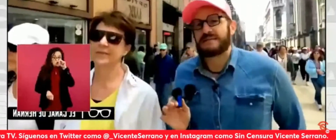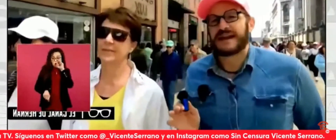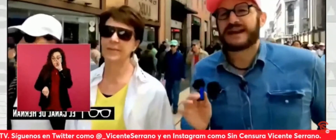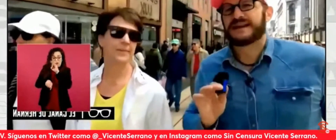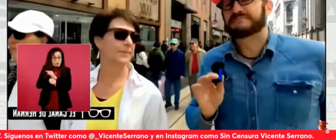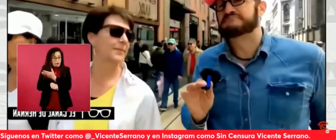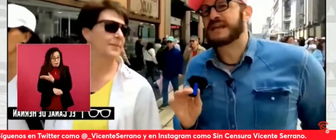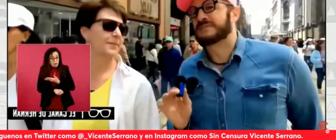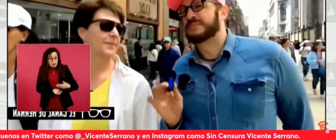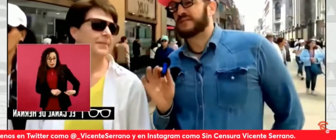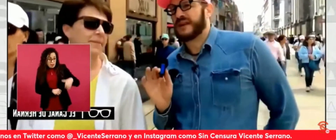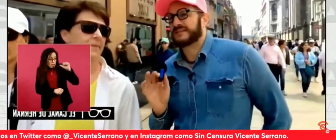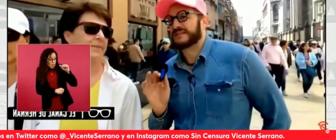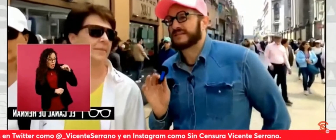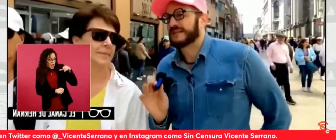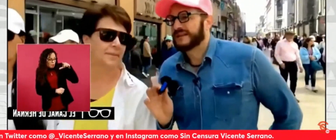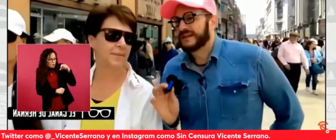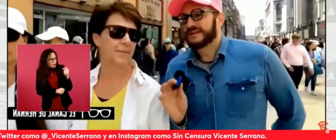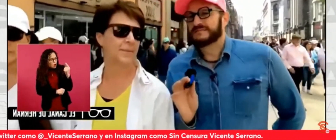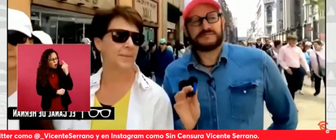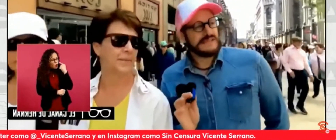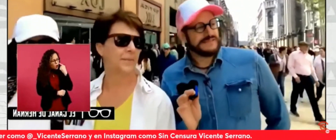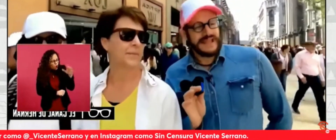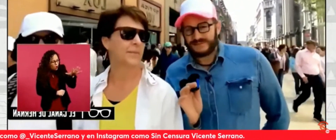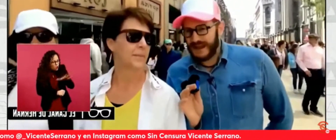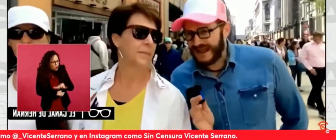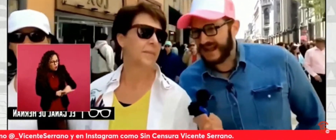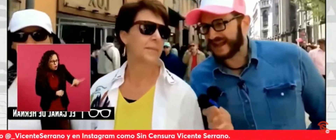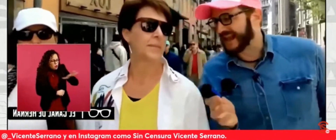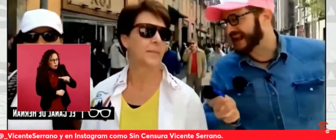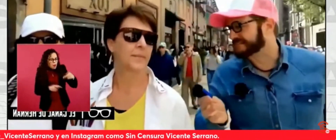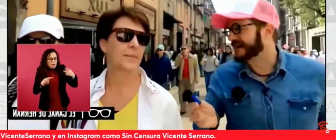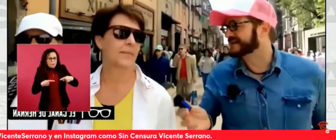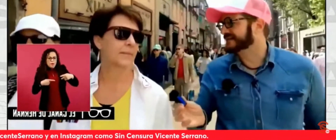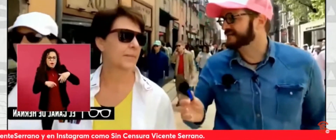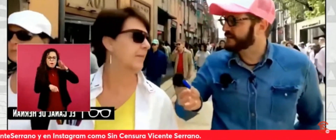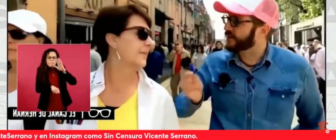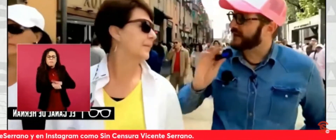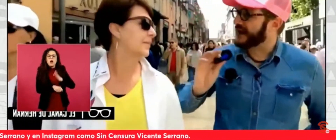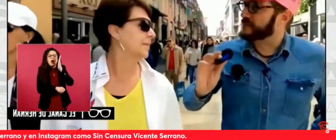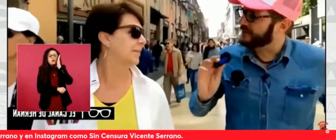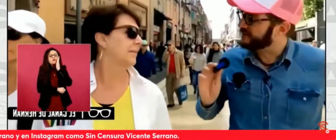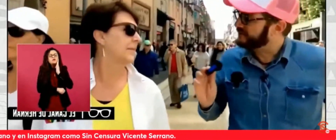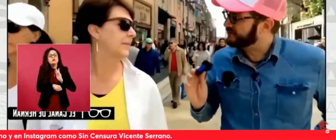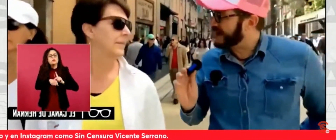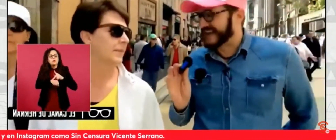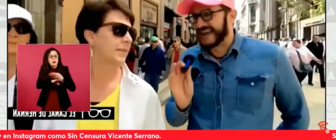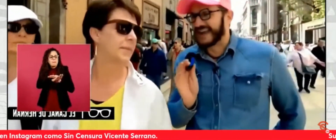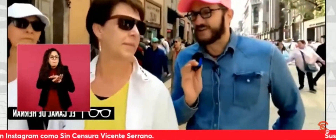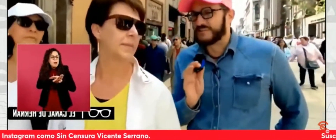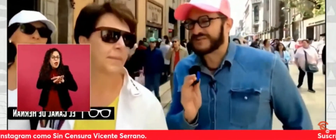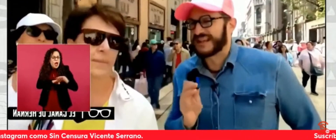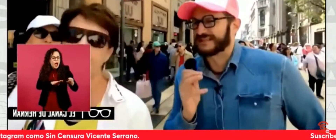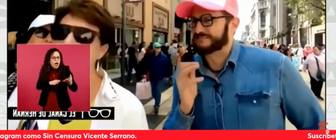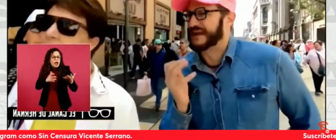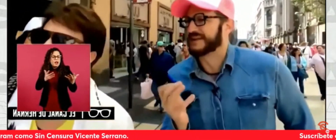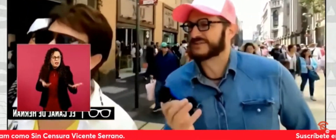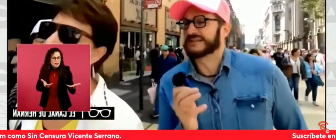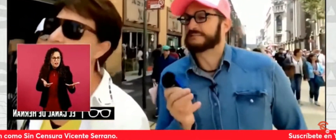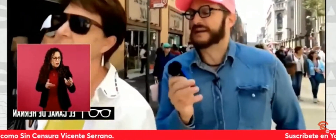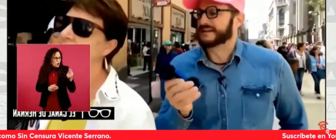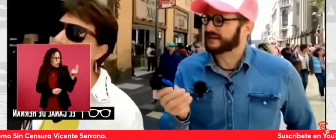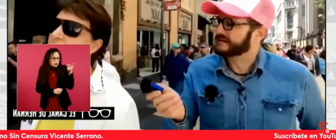suele haber más personas de tez blanca que las marchas a favor de AMLO. ¿Cómo se